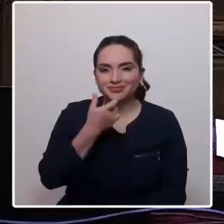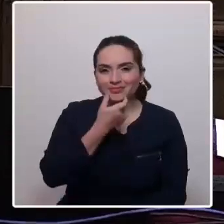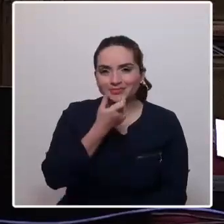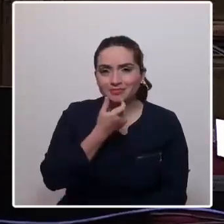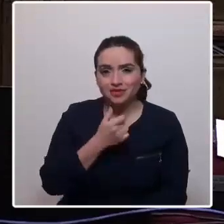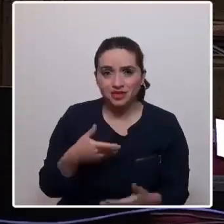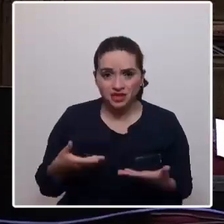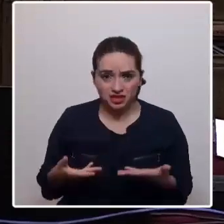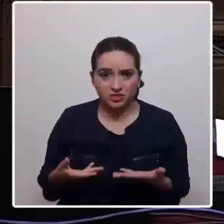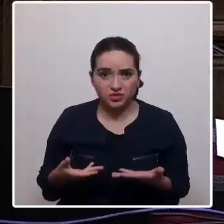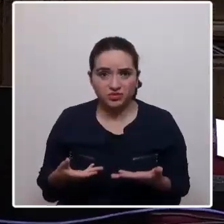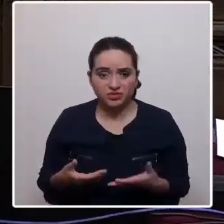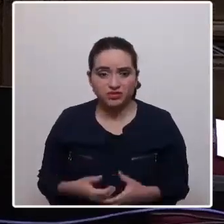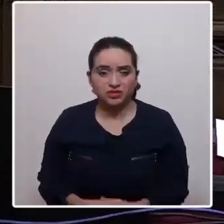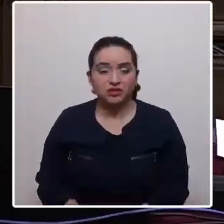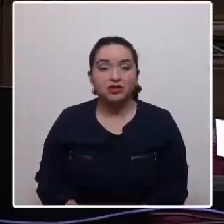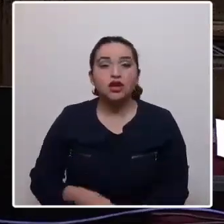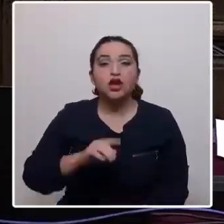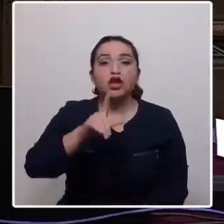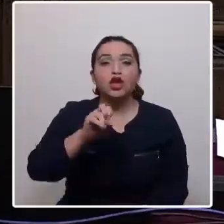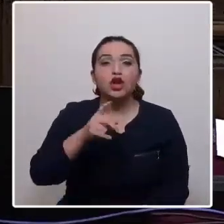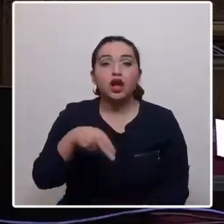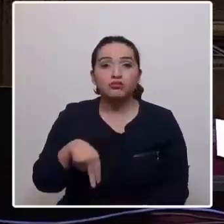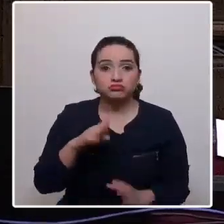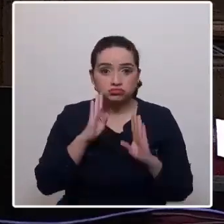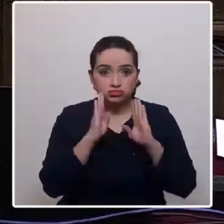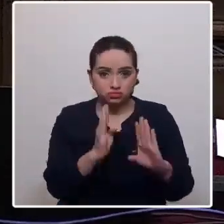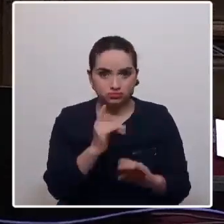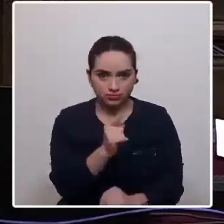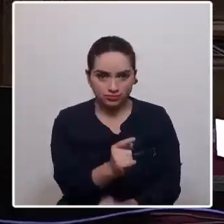Ahí. Señor Logan, lo estamos escuchando.